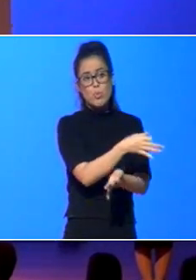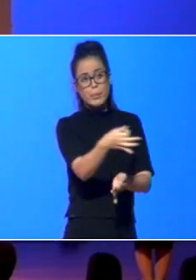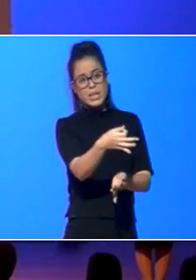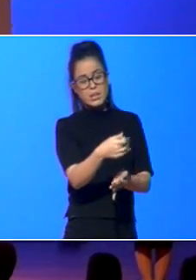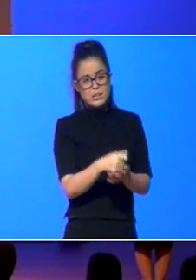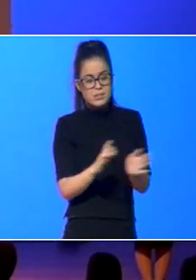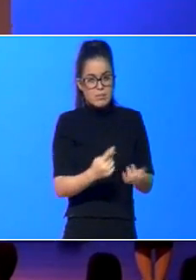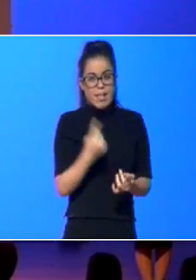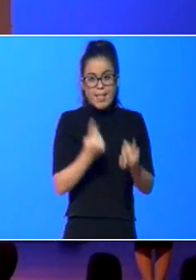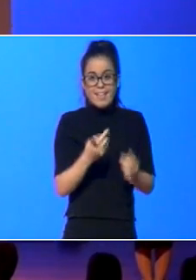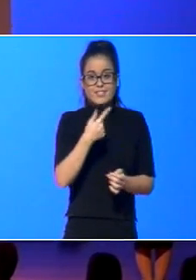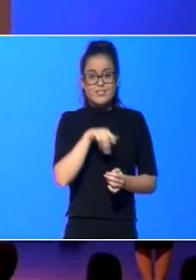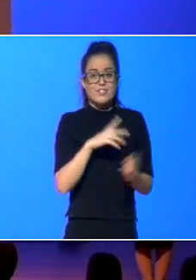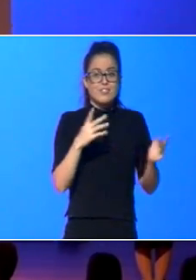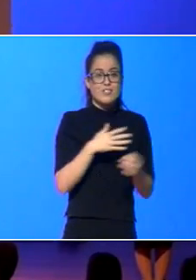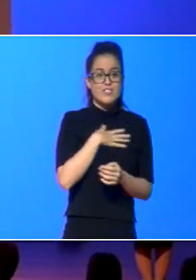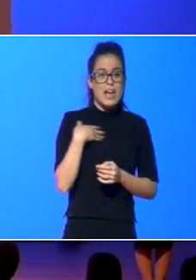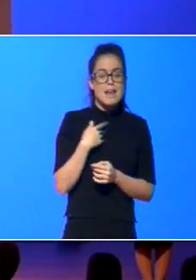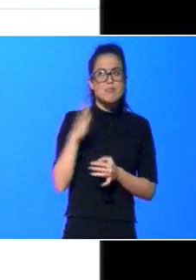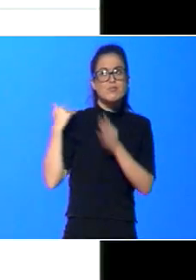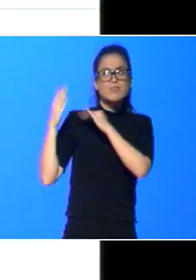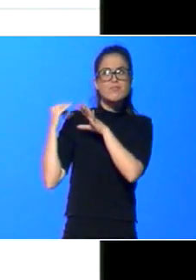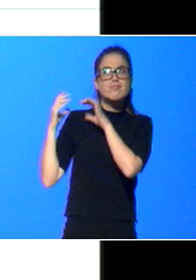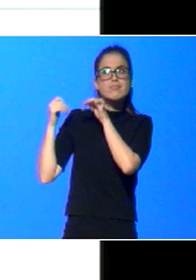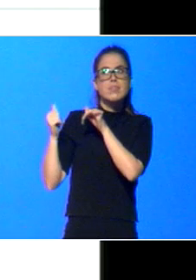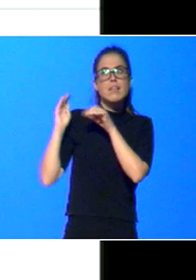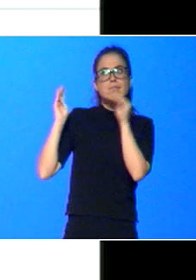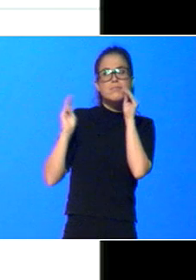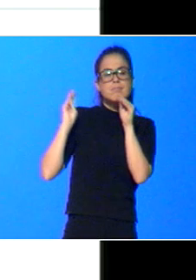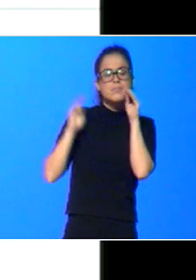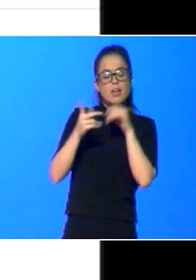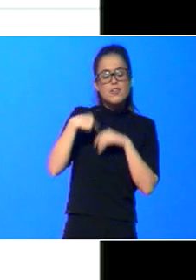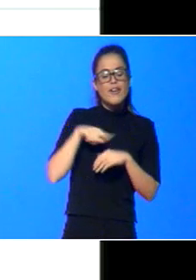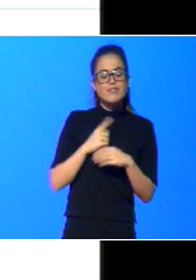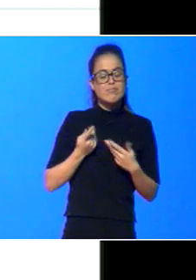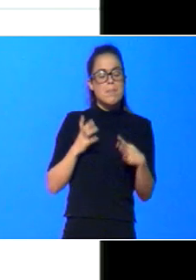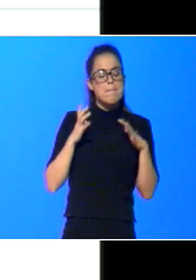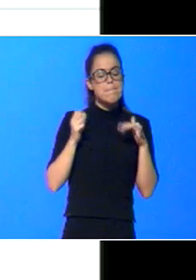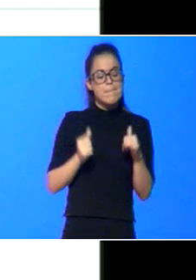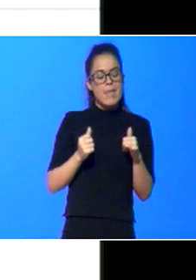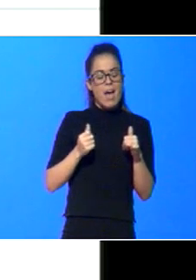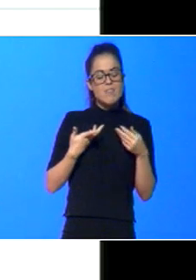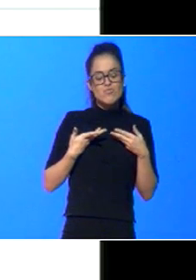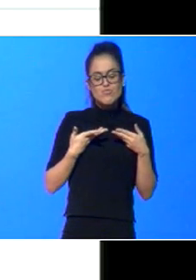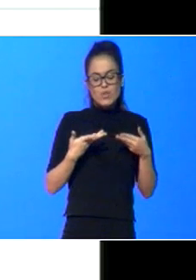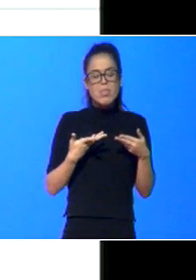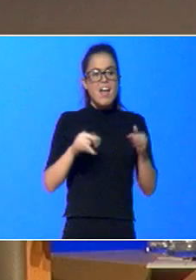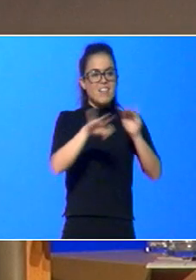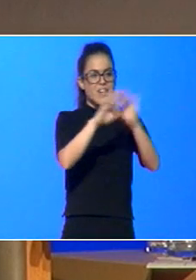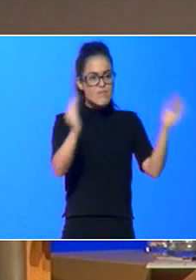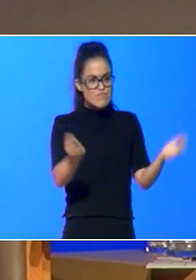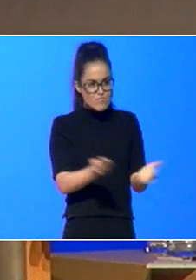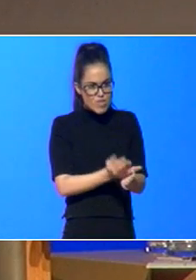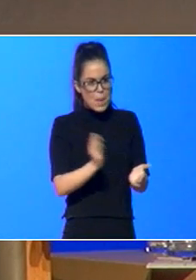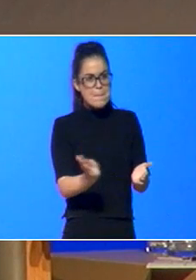o que algunos nos marcamos hace algunos años cuando empezamos a creer en, en que un mundo mejor es posible, en que las